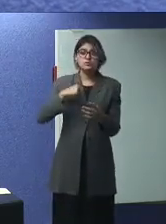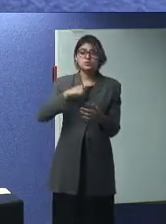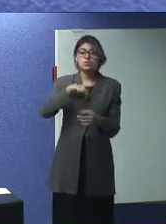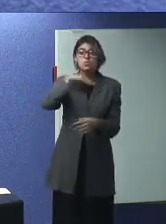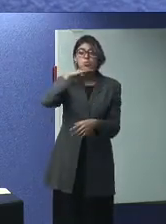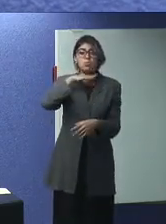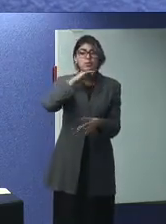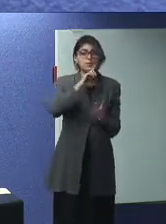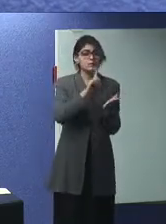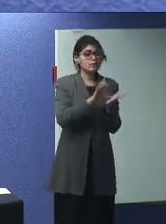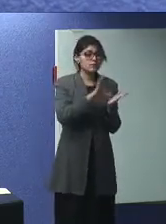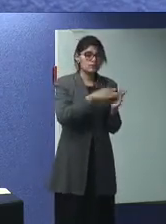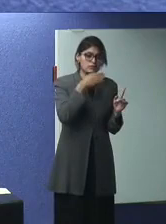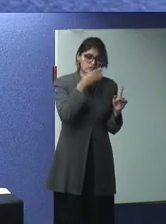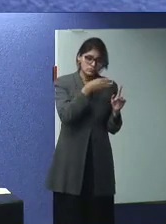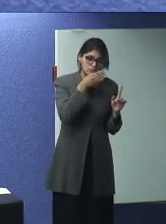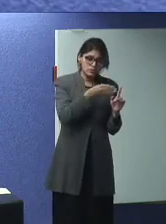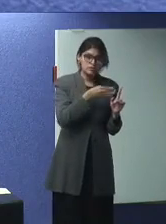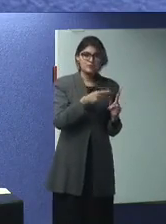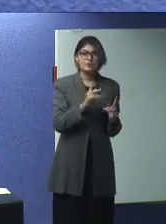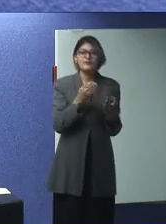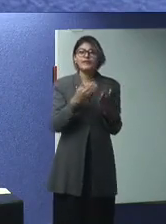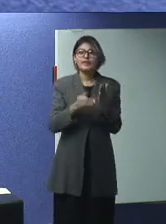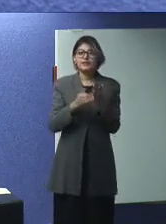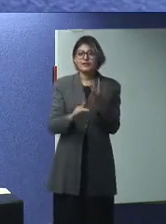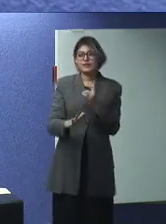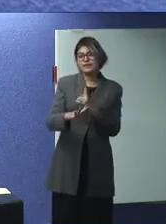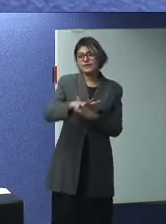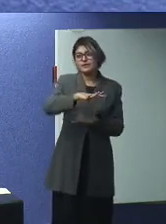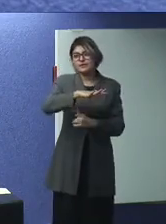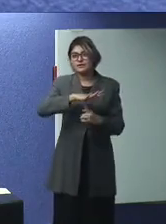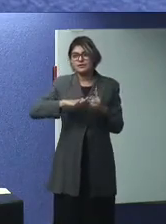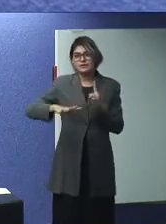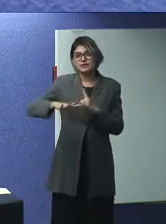social, si no tomamos conciencia de ese entorno que está afuera,